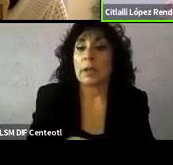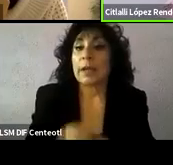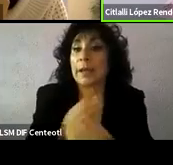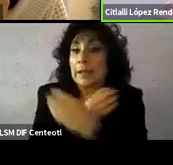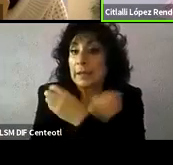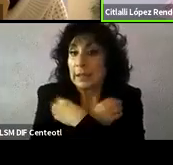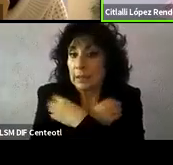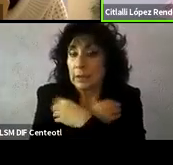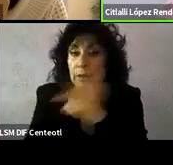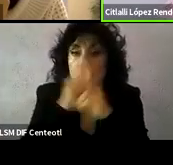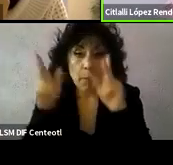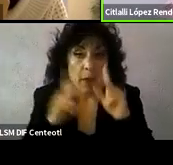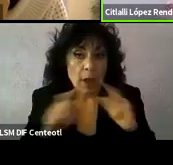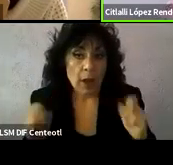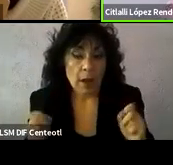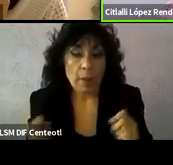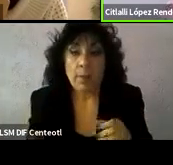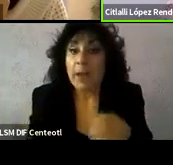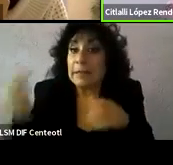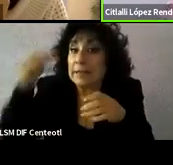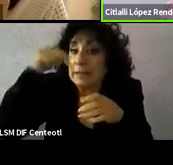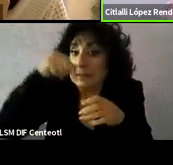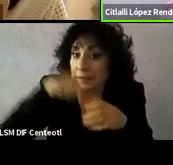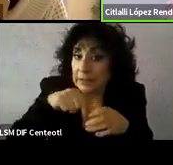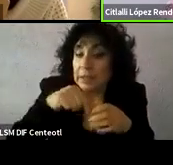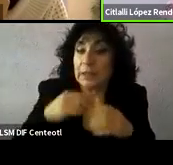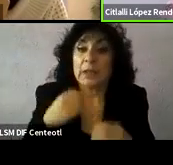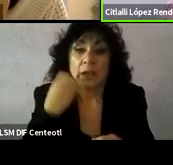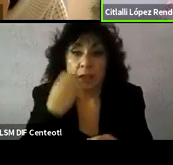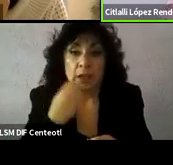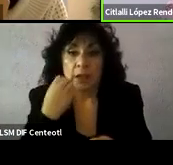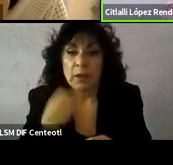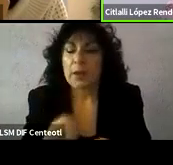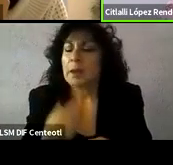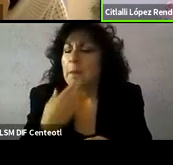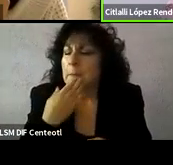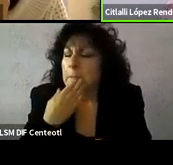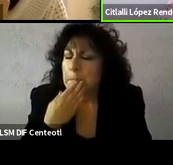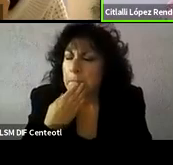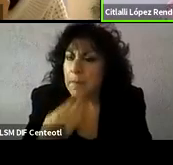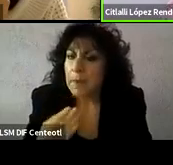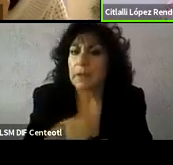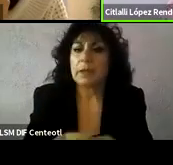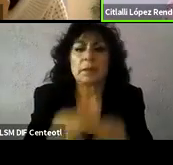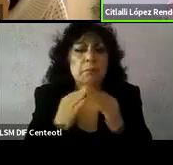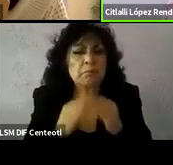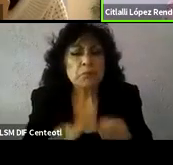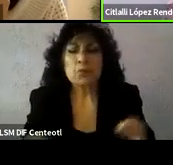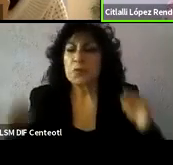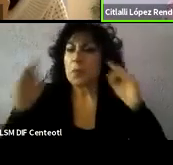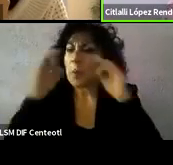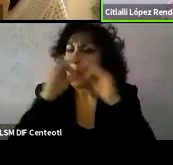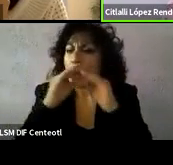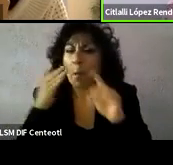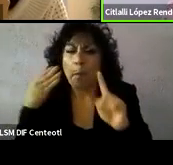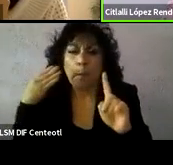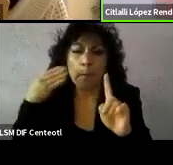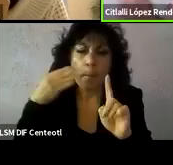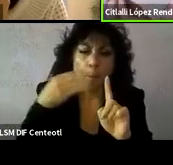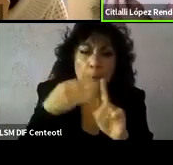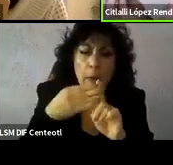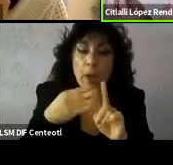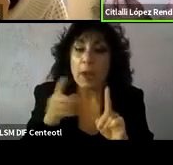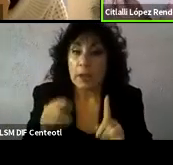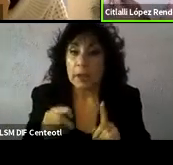dentro del aula sí tiene alcances superpoderosos porque nosotras mismas vemos en las comunidades en las que trabajamos que